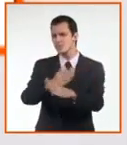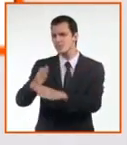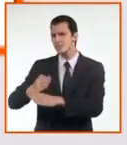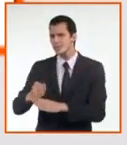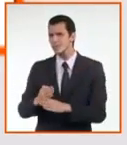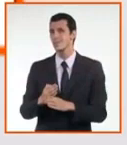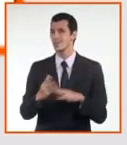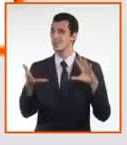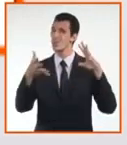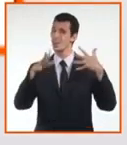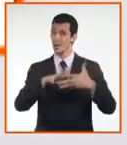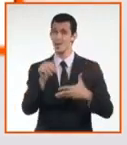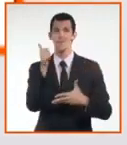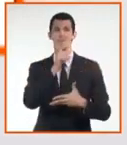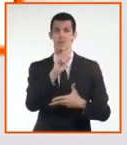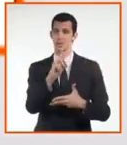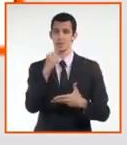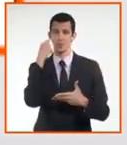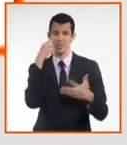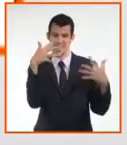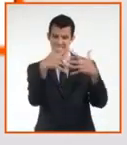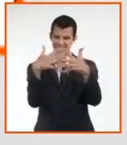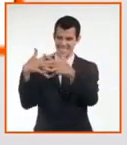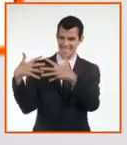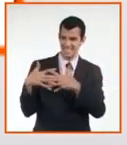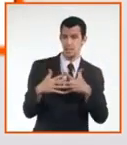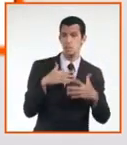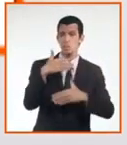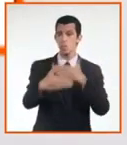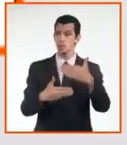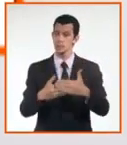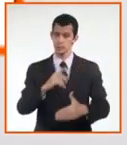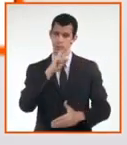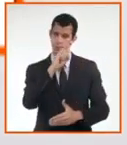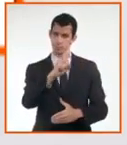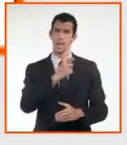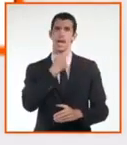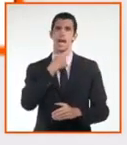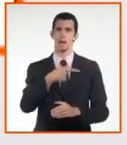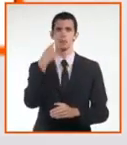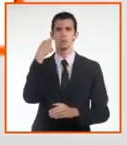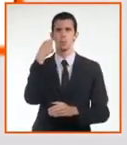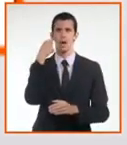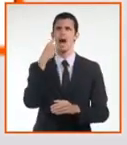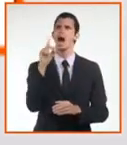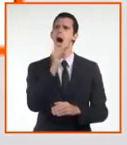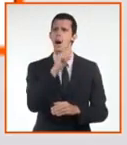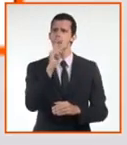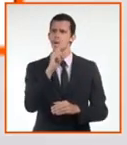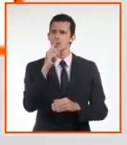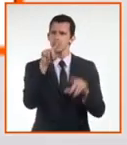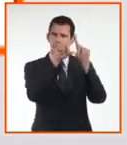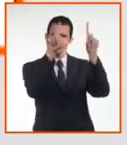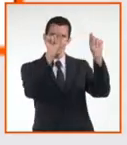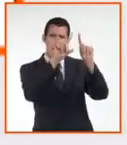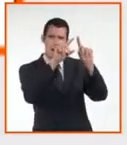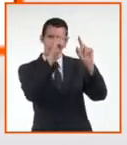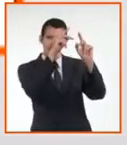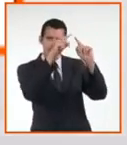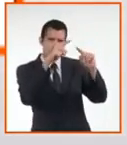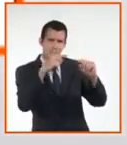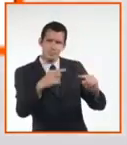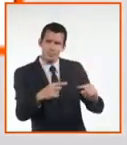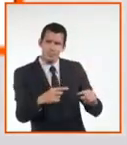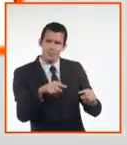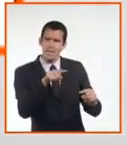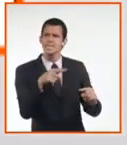están o sea ahí en amarillo hay un proceso de gran oración número que es el que más utilizamos pero